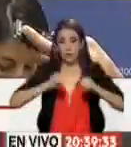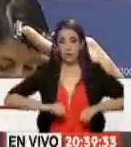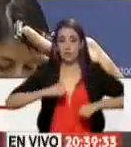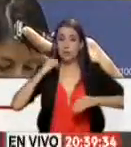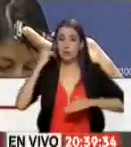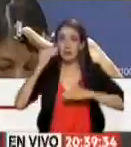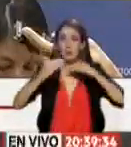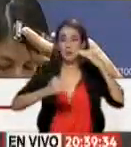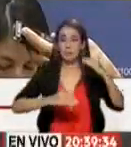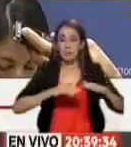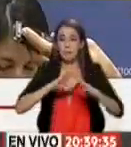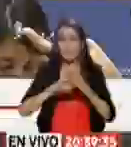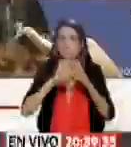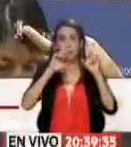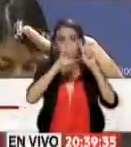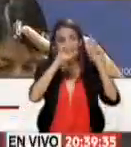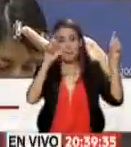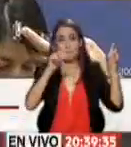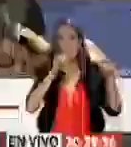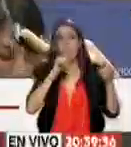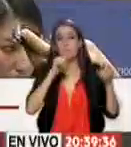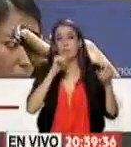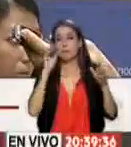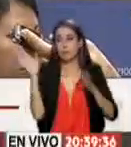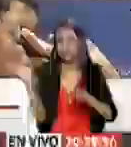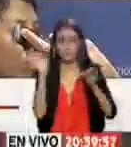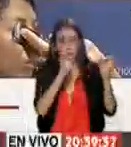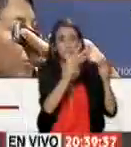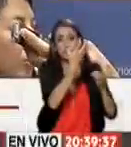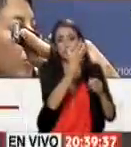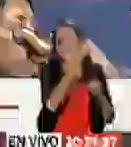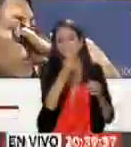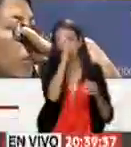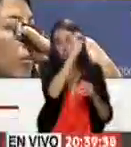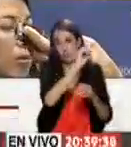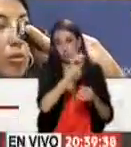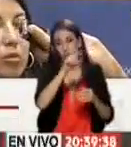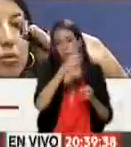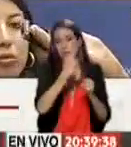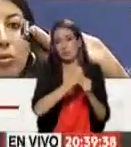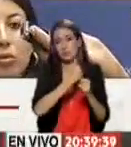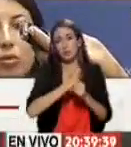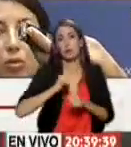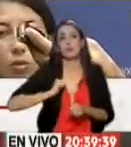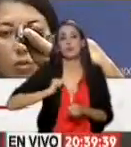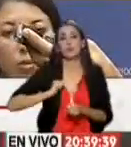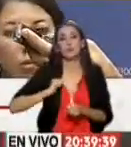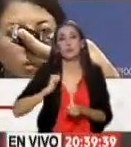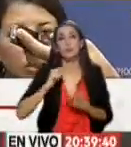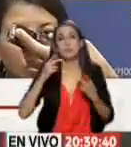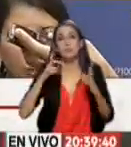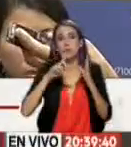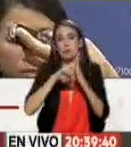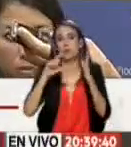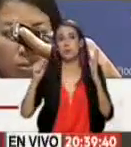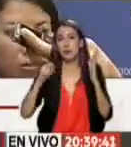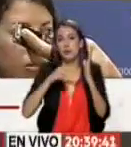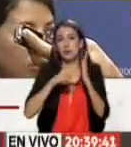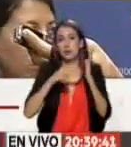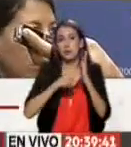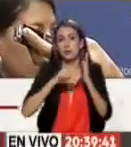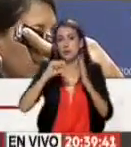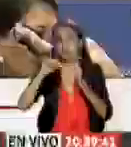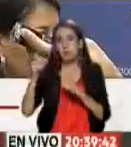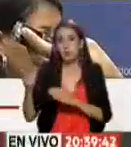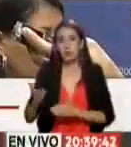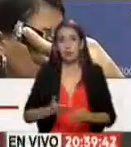a manos privadas, hay que descontarle el 15% de participación de trabajadores y el 25% de impuesto a la renta, más otra serie de